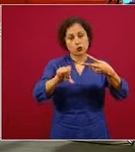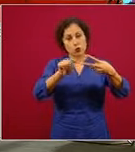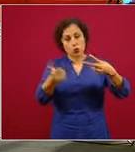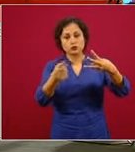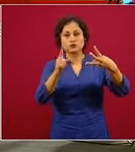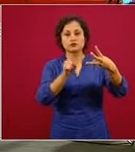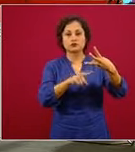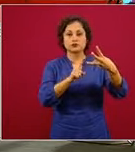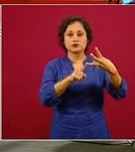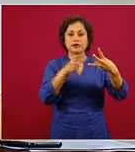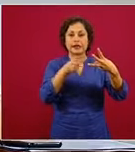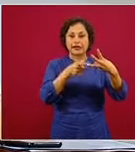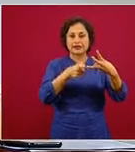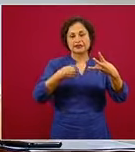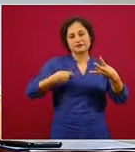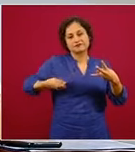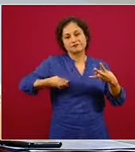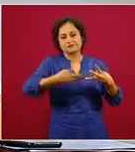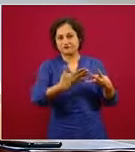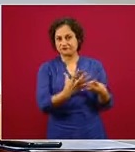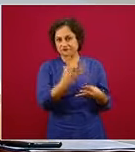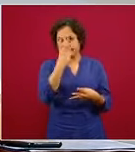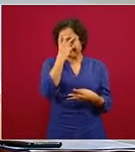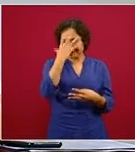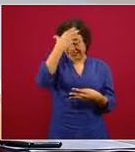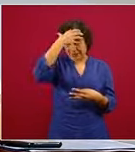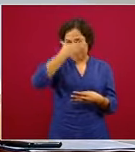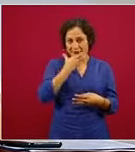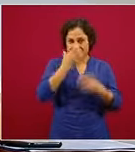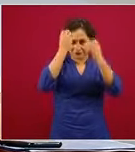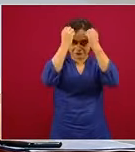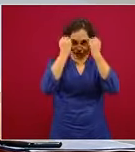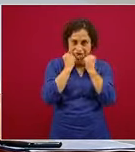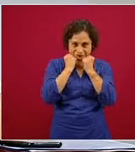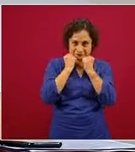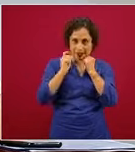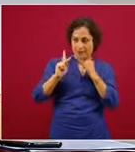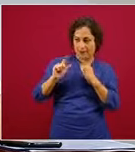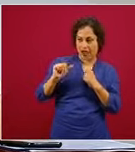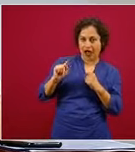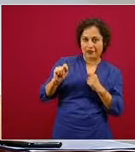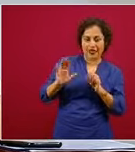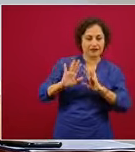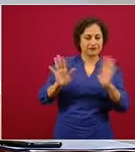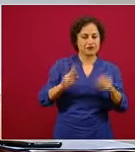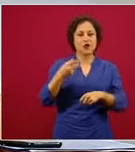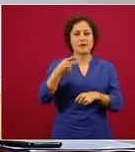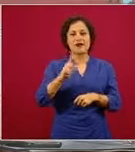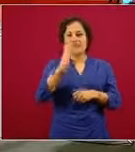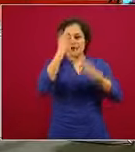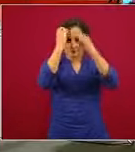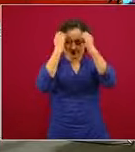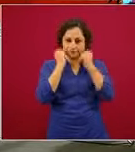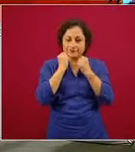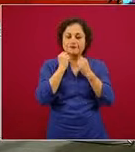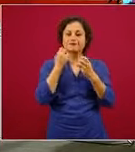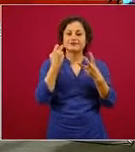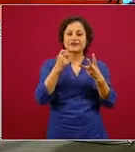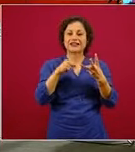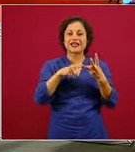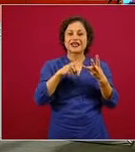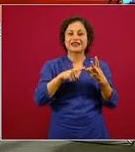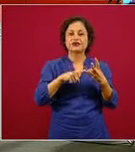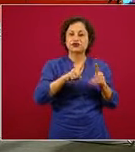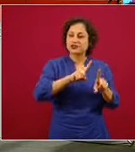digo yo que es el enmascarado, no de plata, pero bueno. Estos son los llamados esfuerzos internacionales